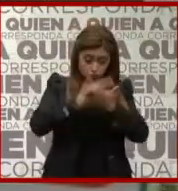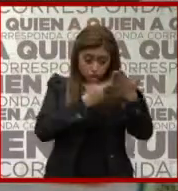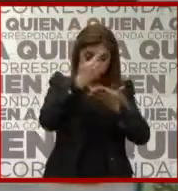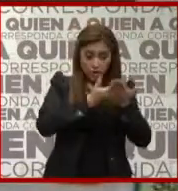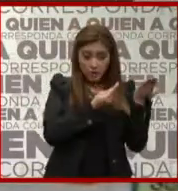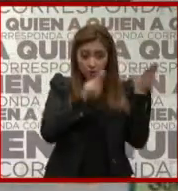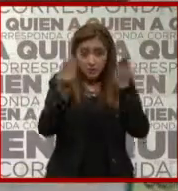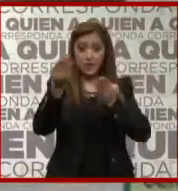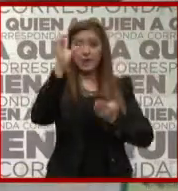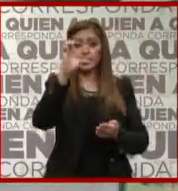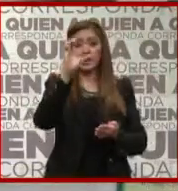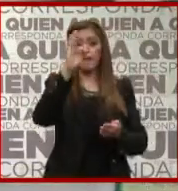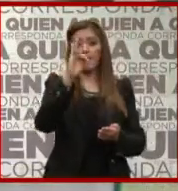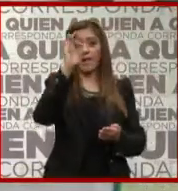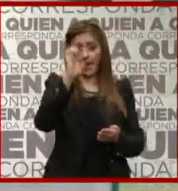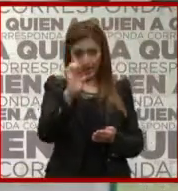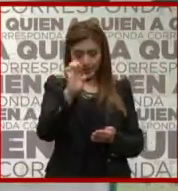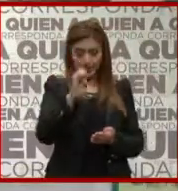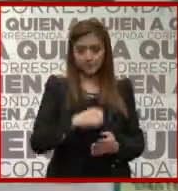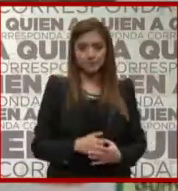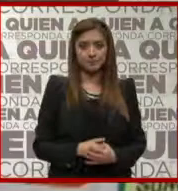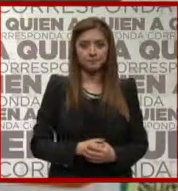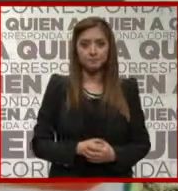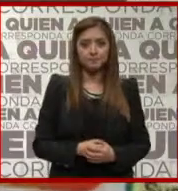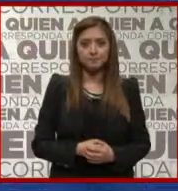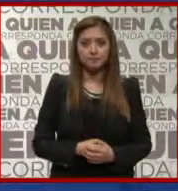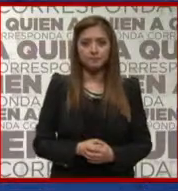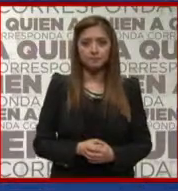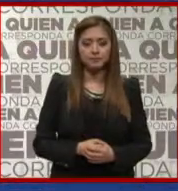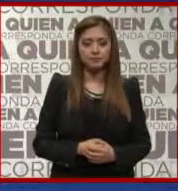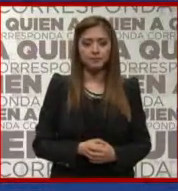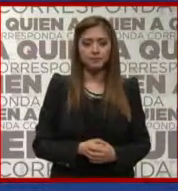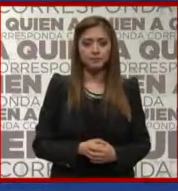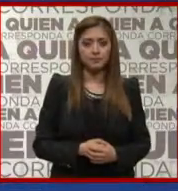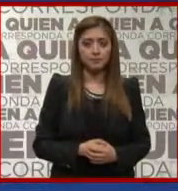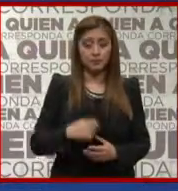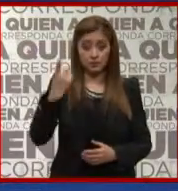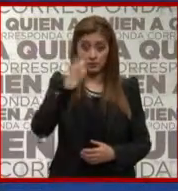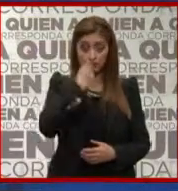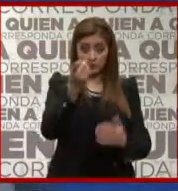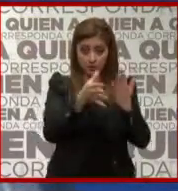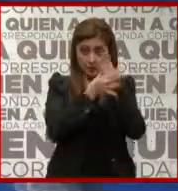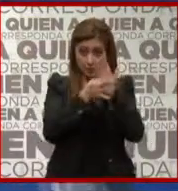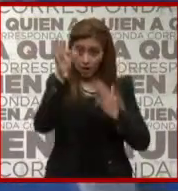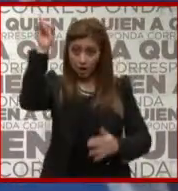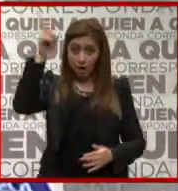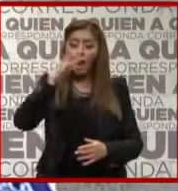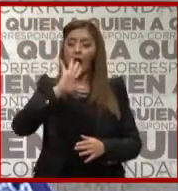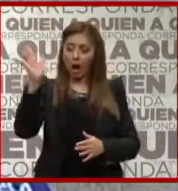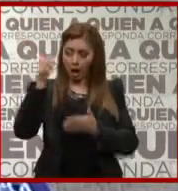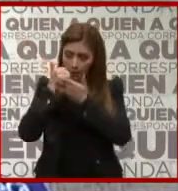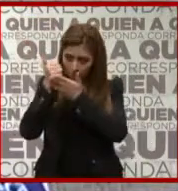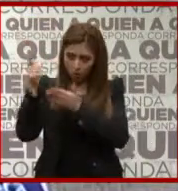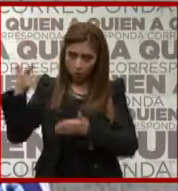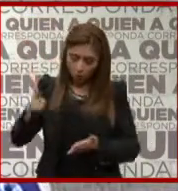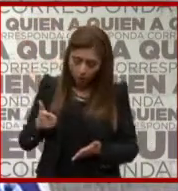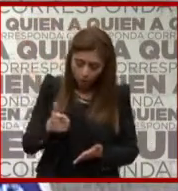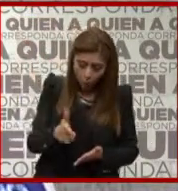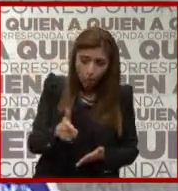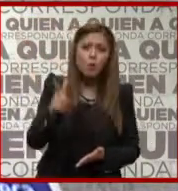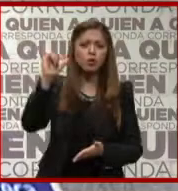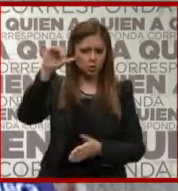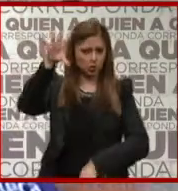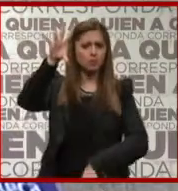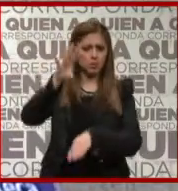Comisión Federal de Electricidad. Nos dicen que iban a solicitar apoyo a Guanajuato. En Guanajuato ya se los